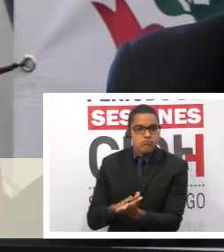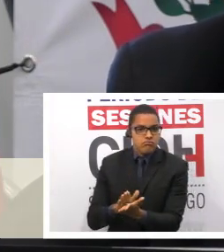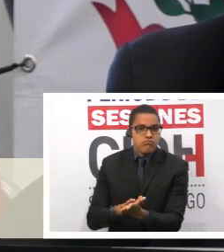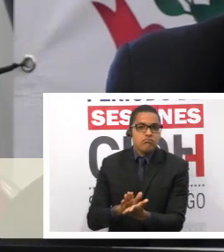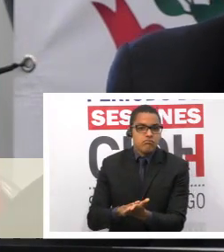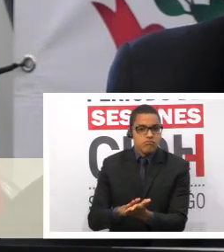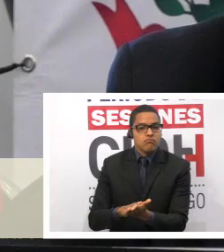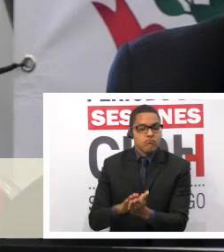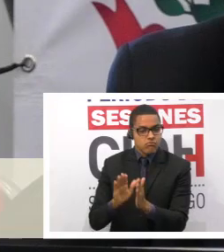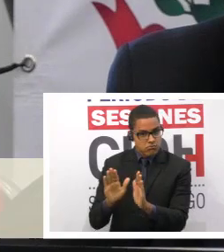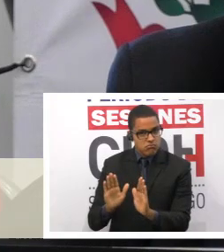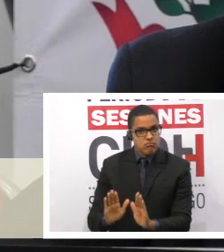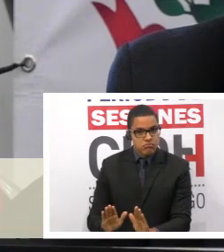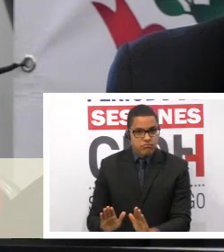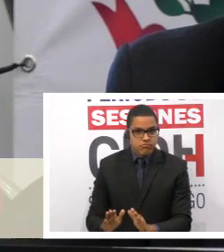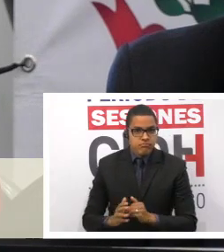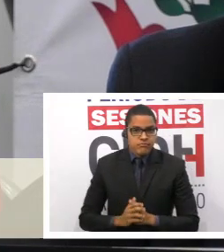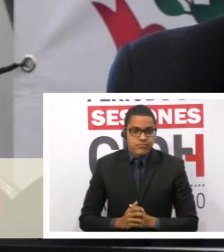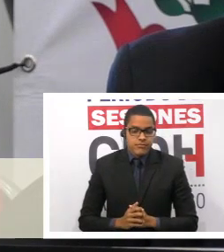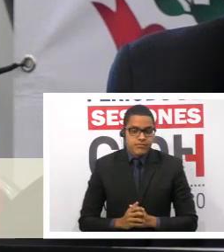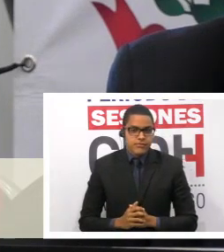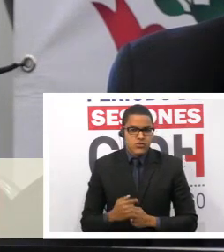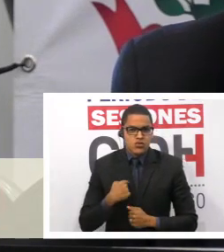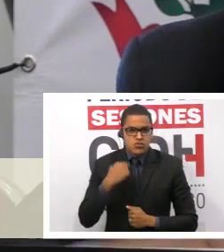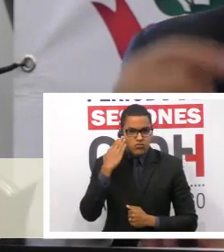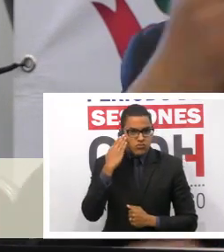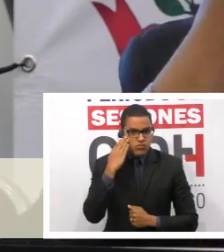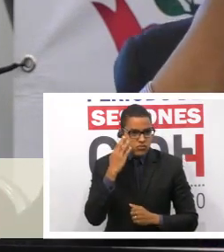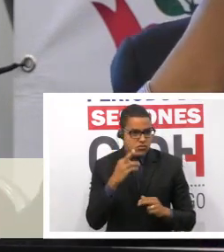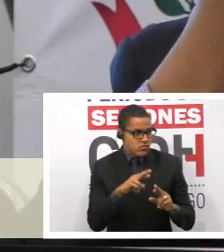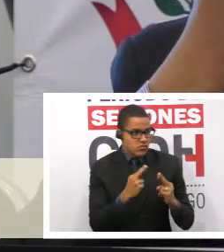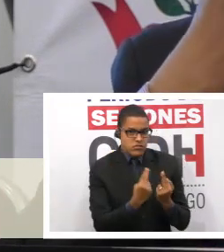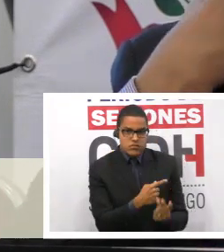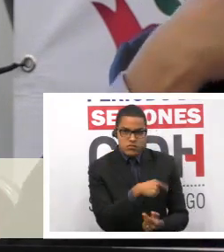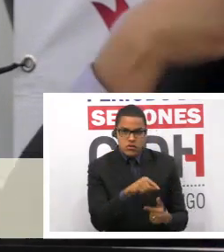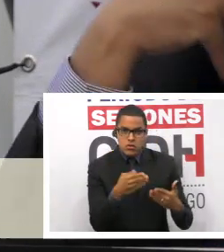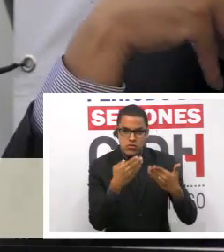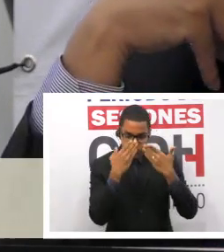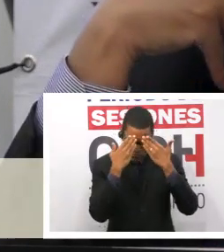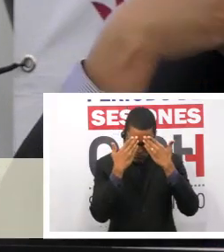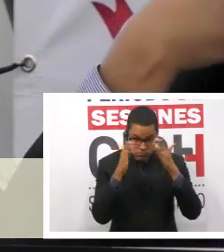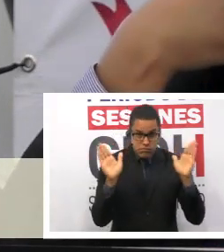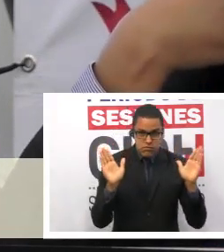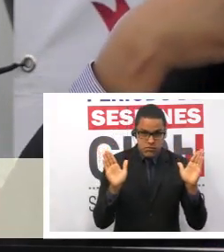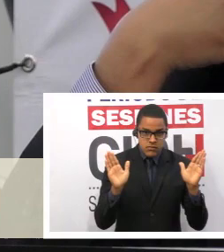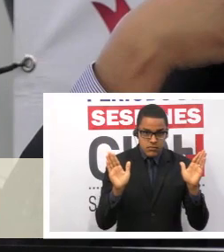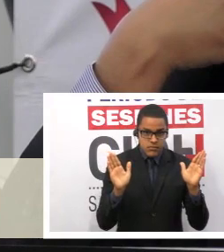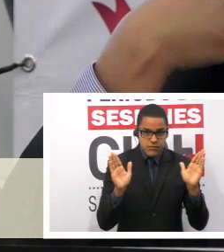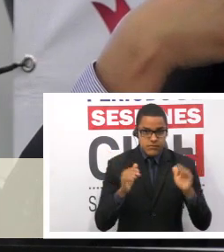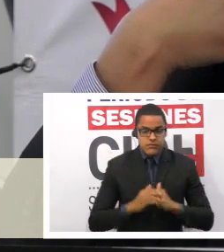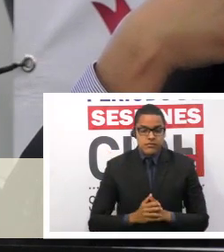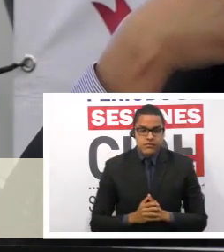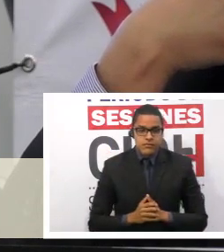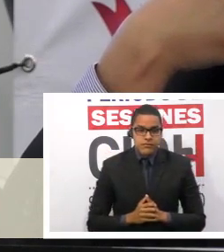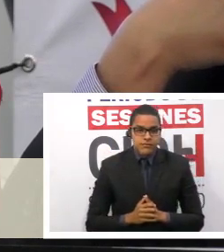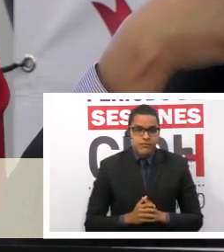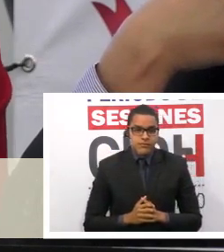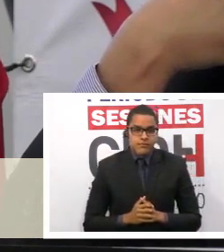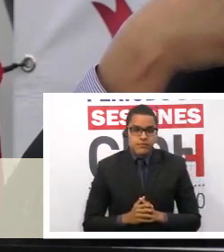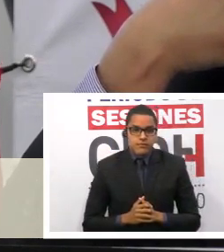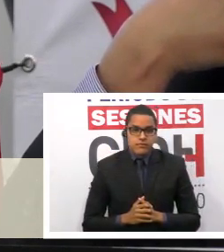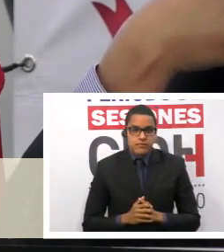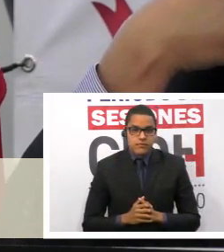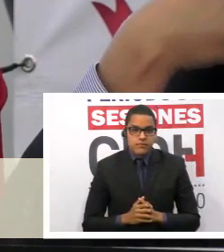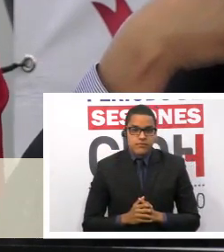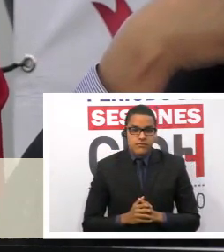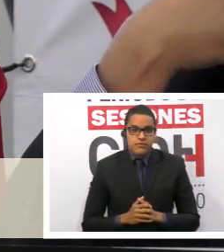en materia de ska en este en este momento y eso está facilitando muchísimo que por supuesto con